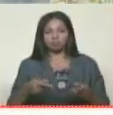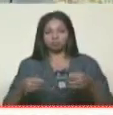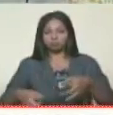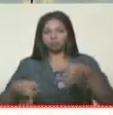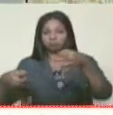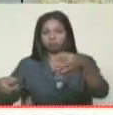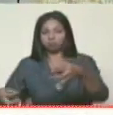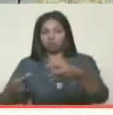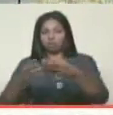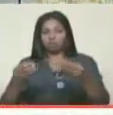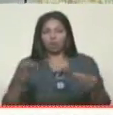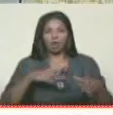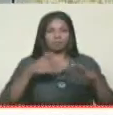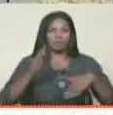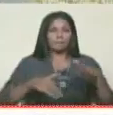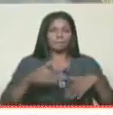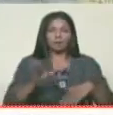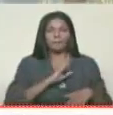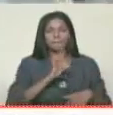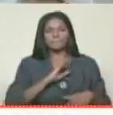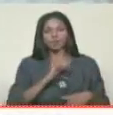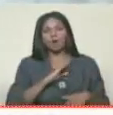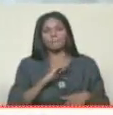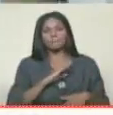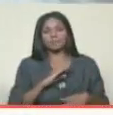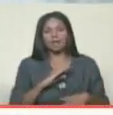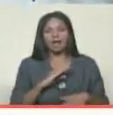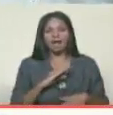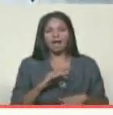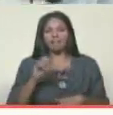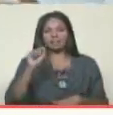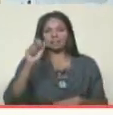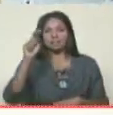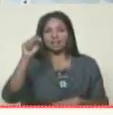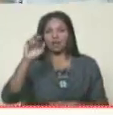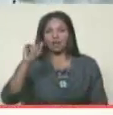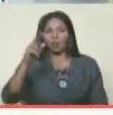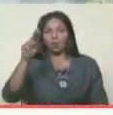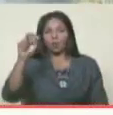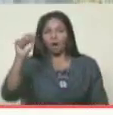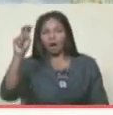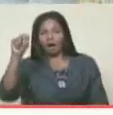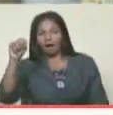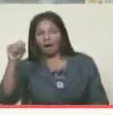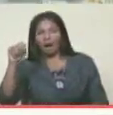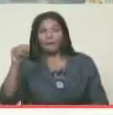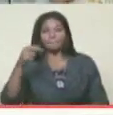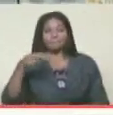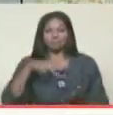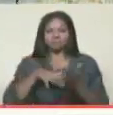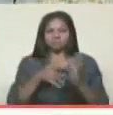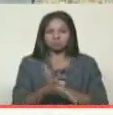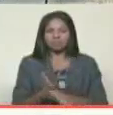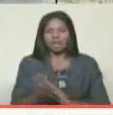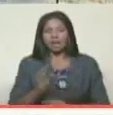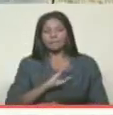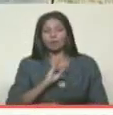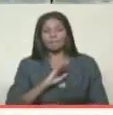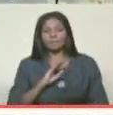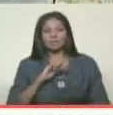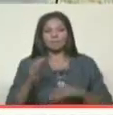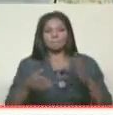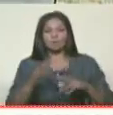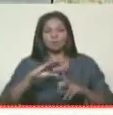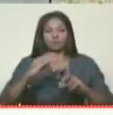expediente de los tambores de San Juan Bautista, del culto a San Juan Bautista, para que sea declarado por la UNESCO como